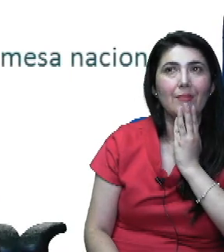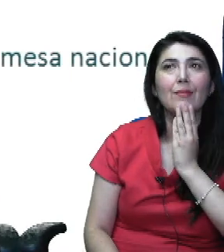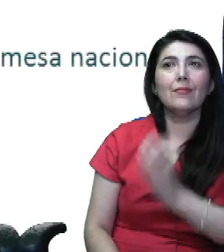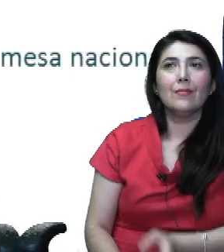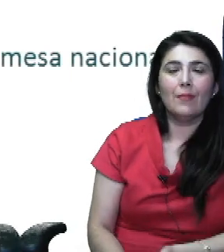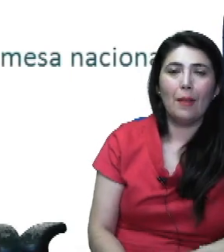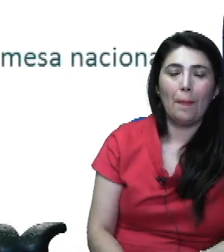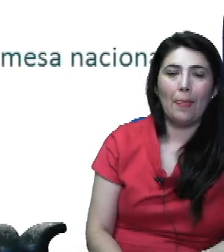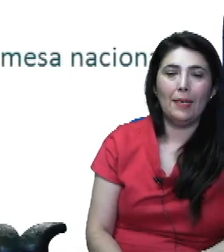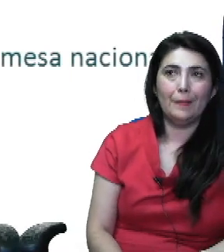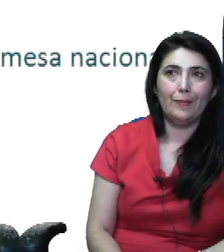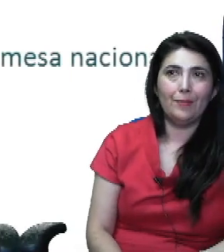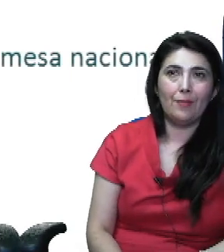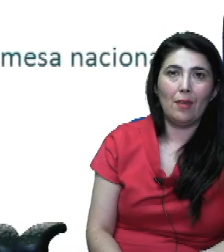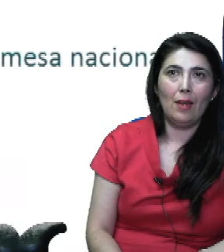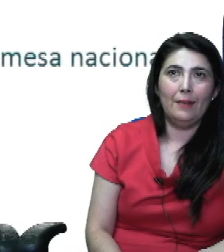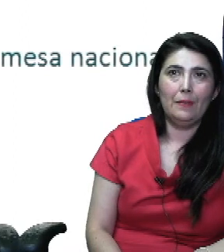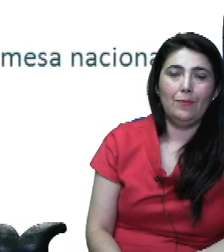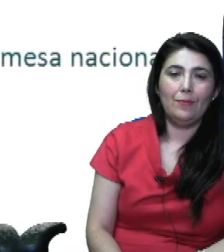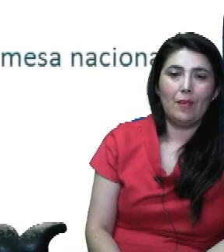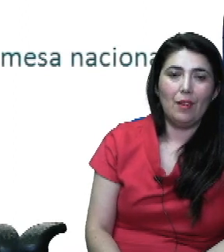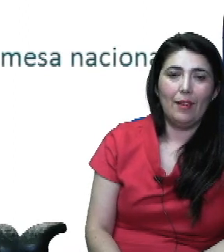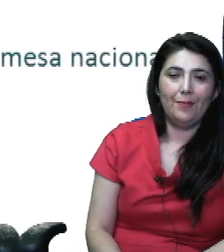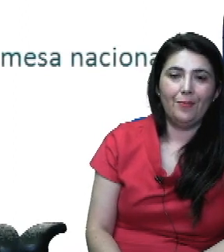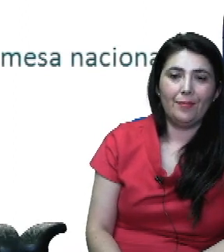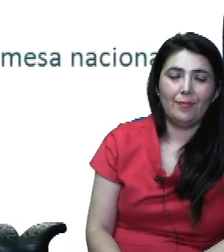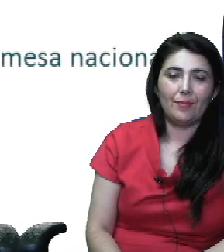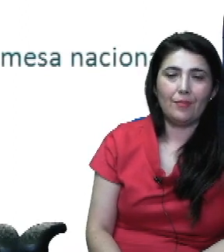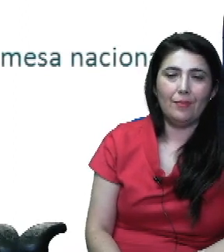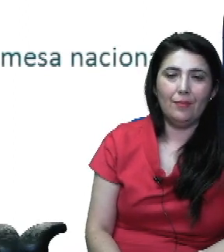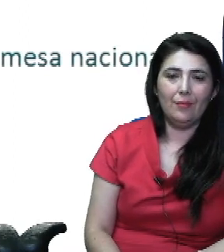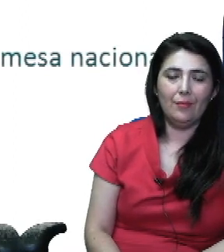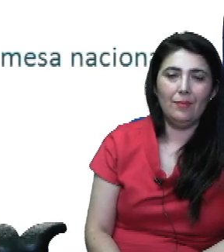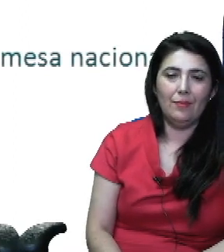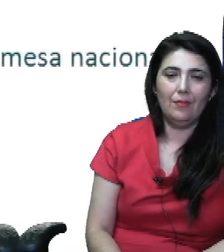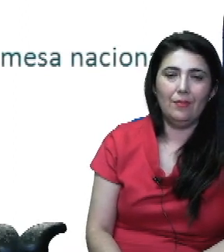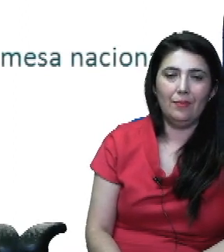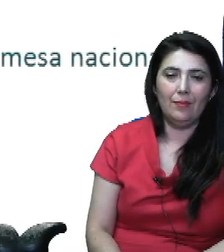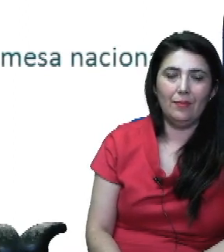mencionar. Este es un plan que surge a partir de los